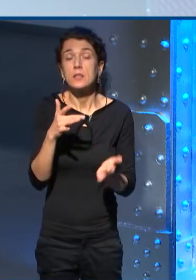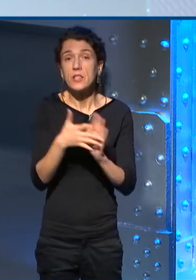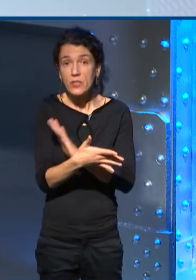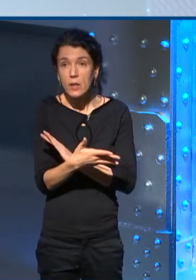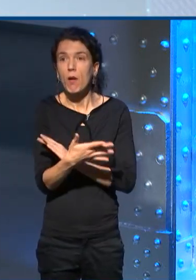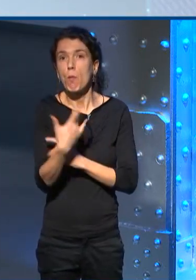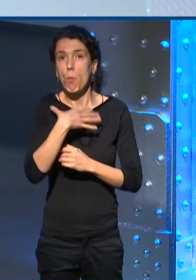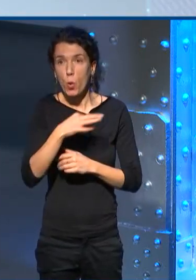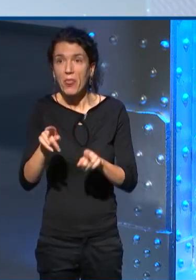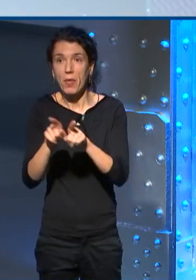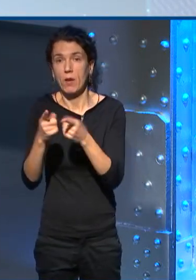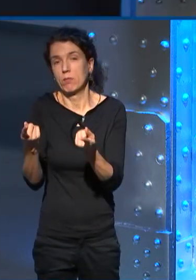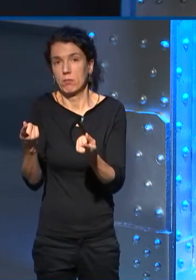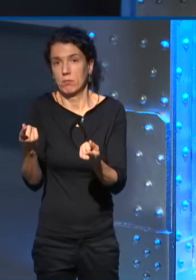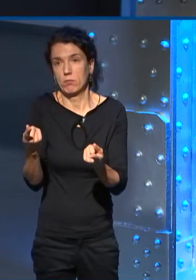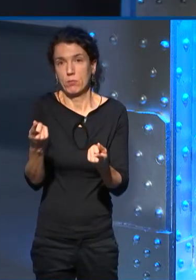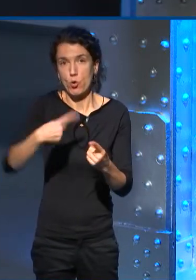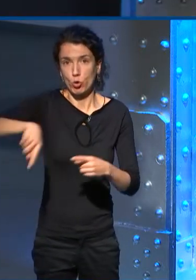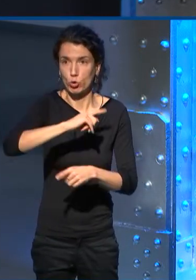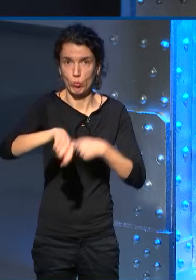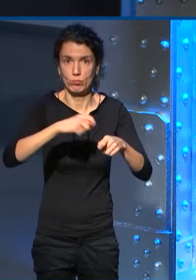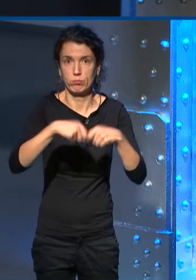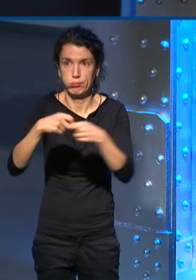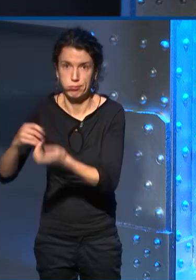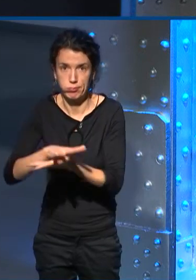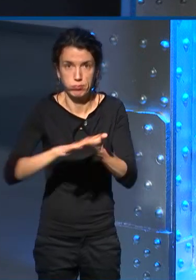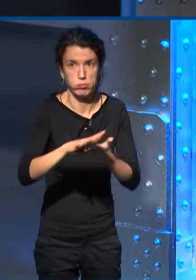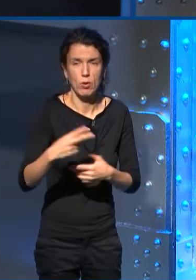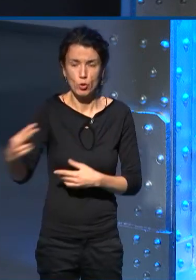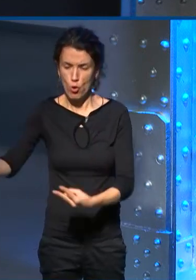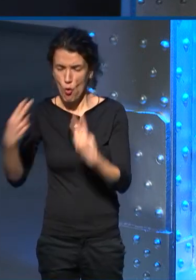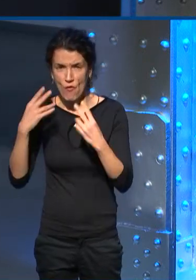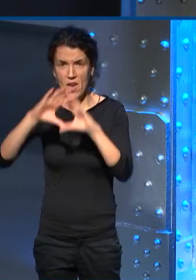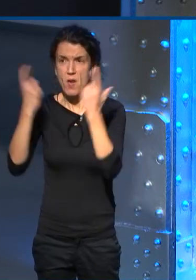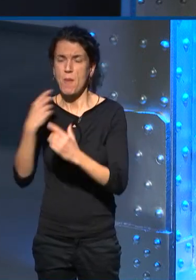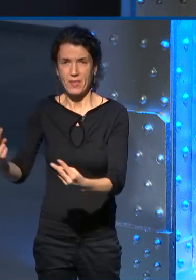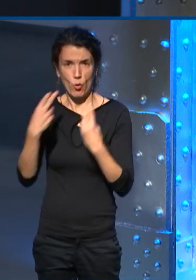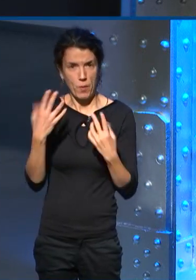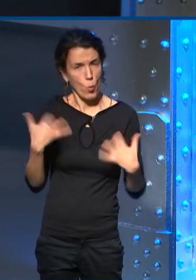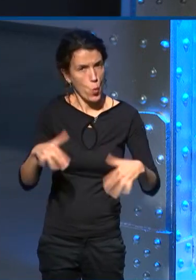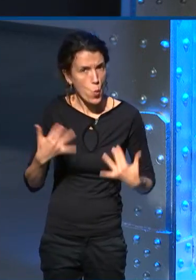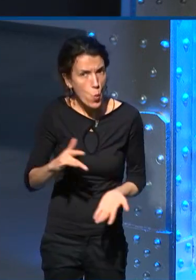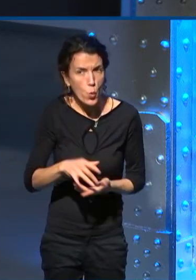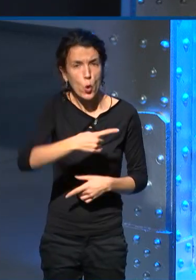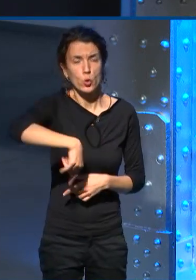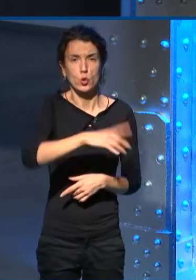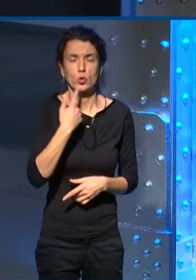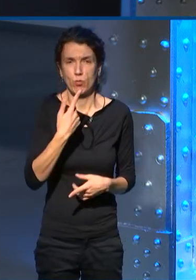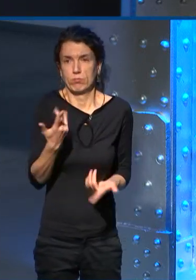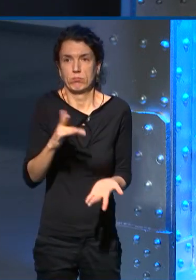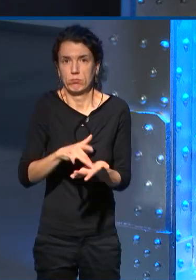como que nos iba a dar casi vergüenza pelearnos entre nosotros, pues porque nosotros nos iban a decir, oigan, no se peleen, que nosotros todos aquí somos